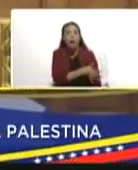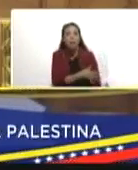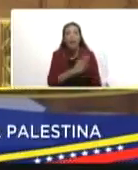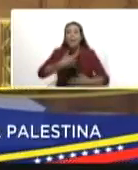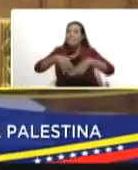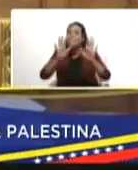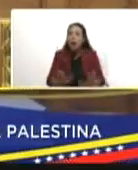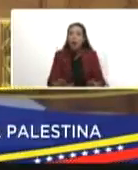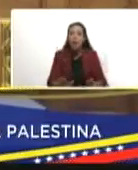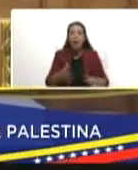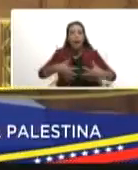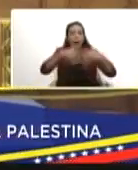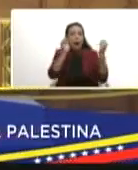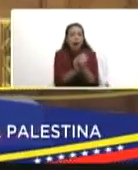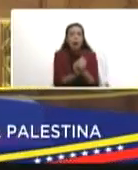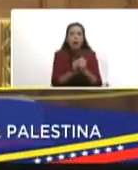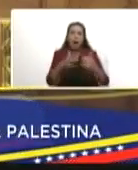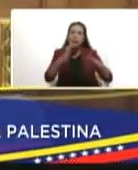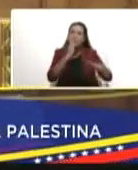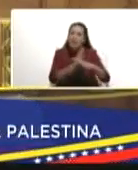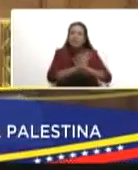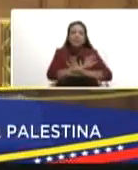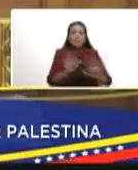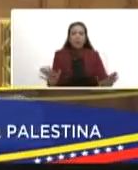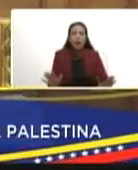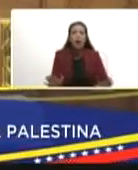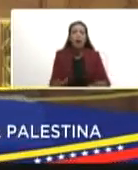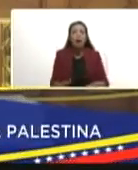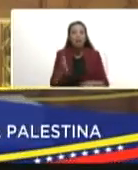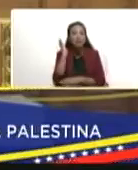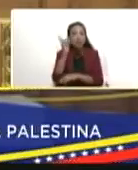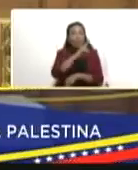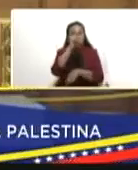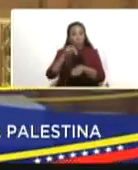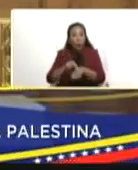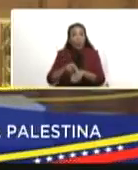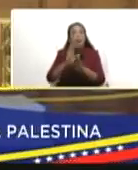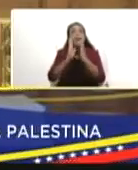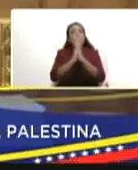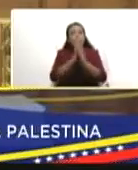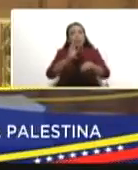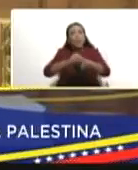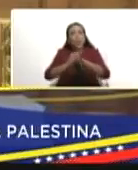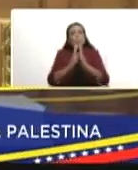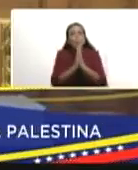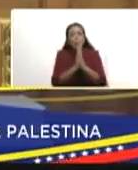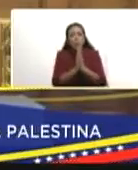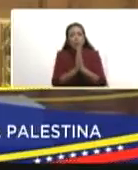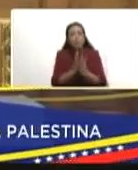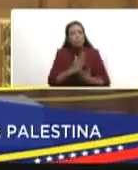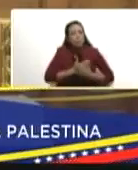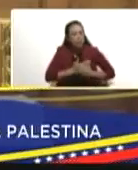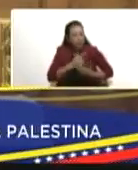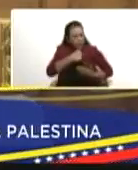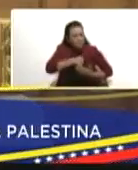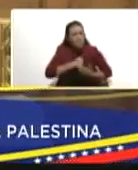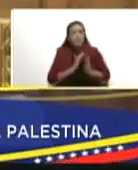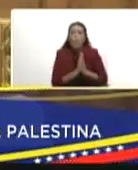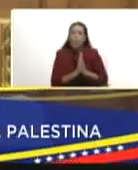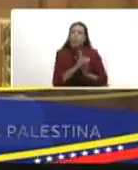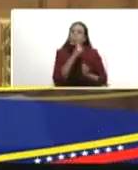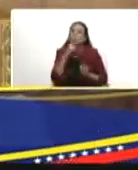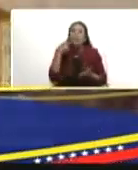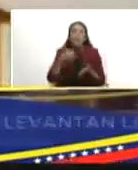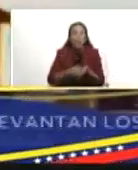la guerra esta asamblea nacional se los pido de corazón en